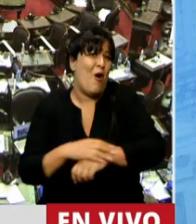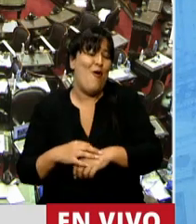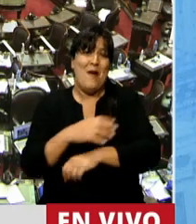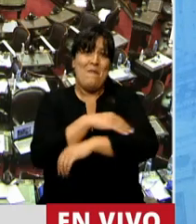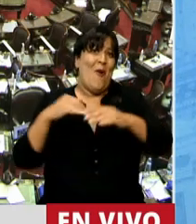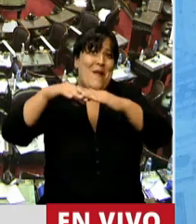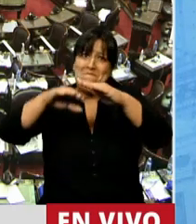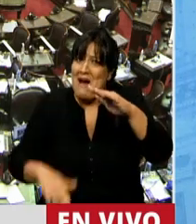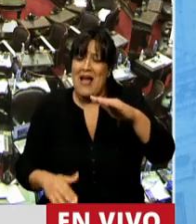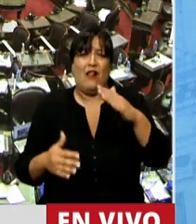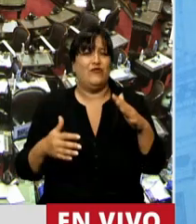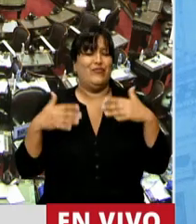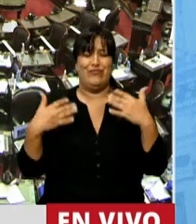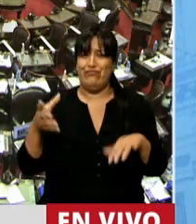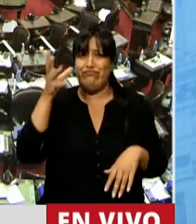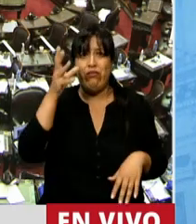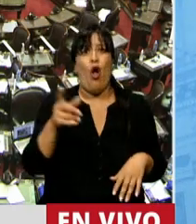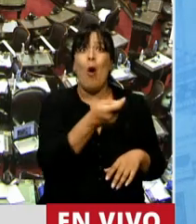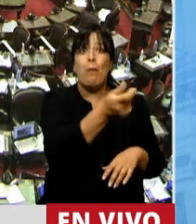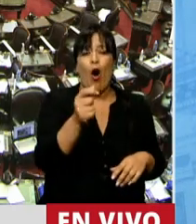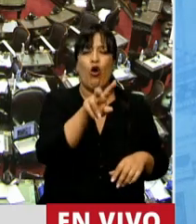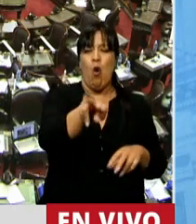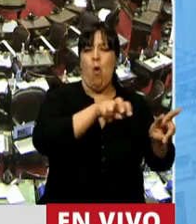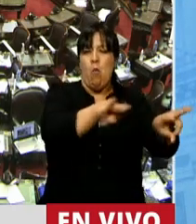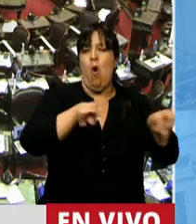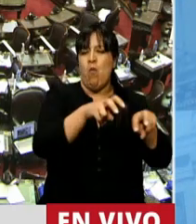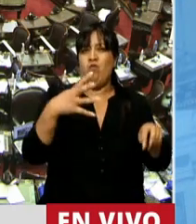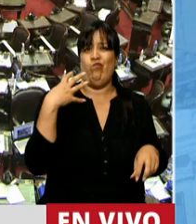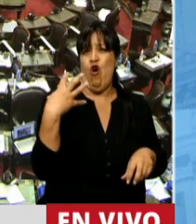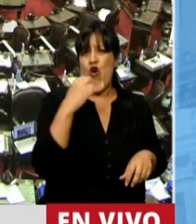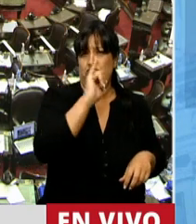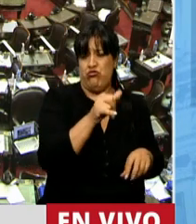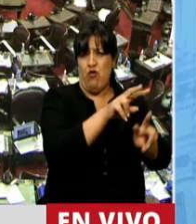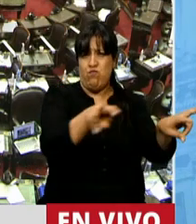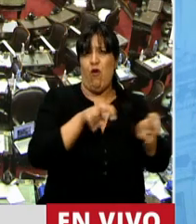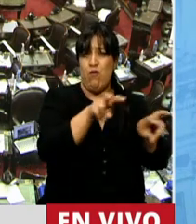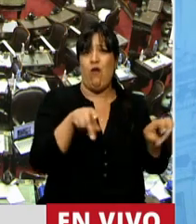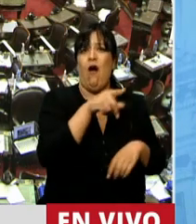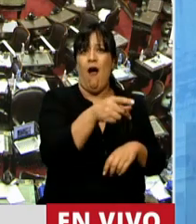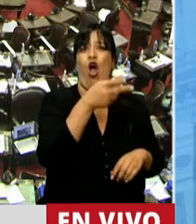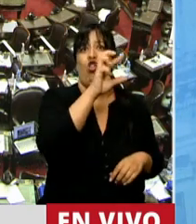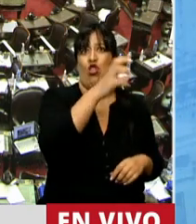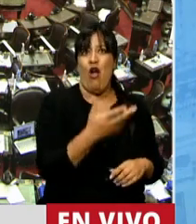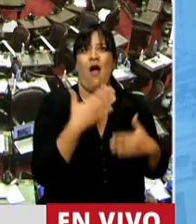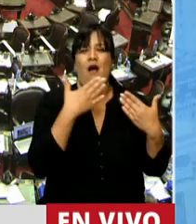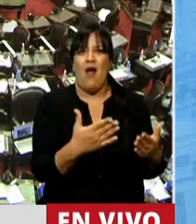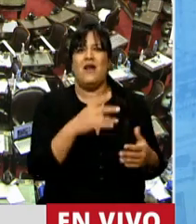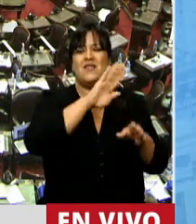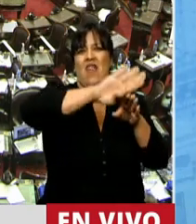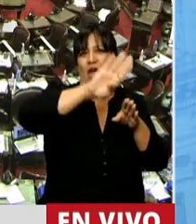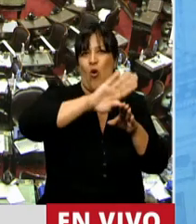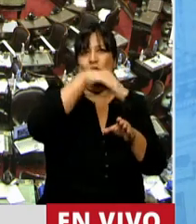indigencia, mientras unos pocos se llenaban los bolsillos y fugaban esos excedentes dolarizados gracias a la deuda externa